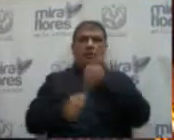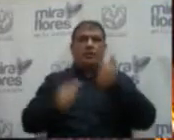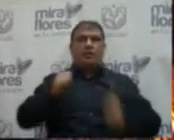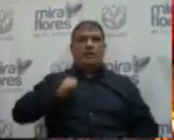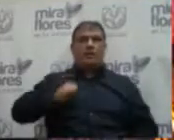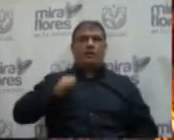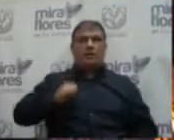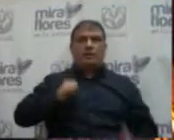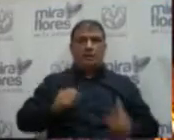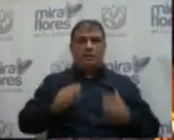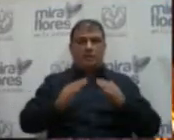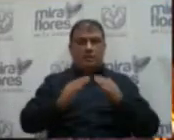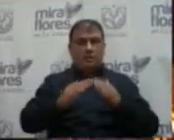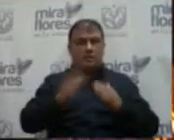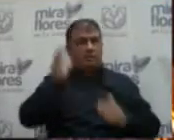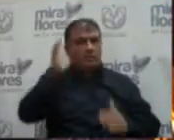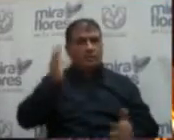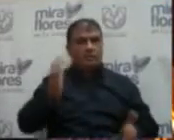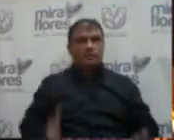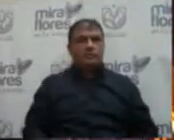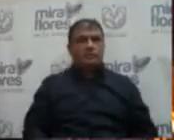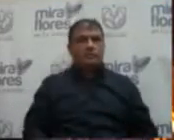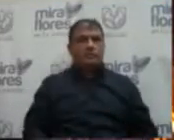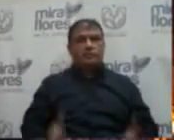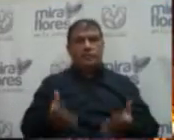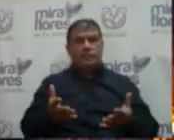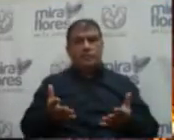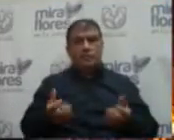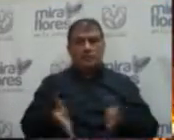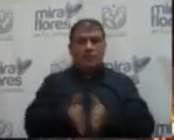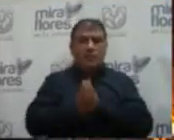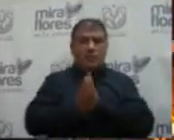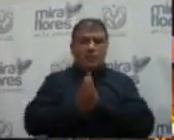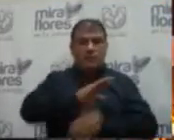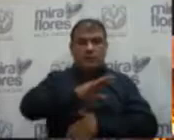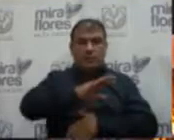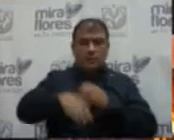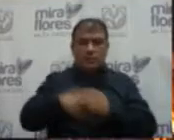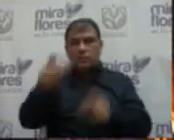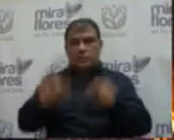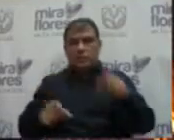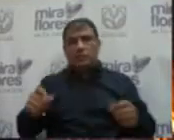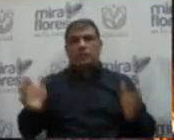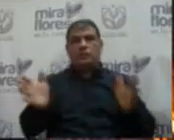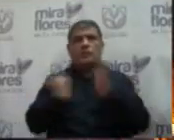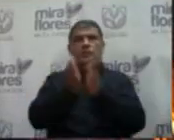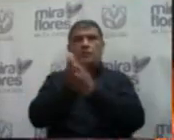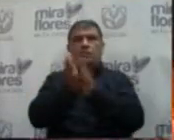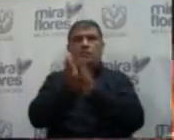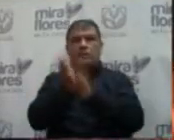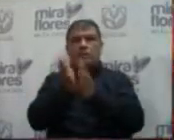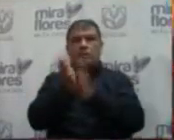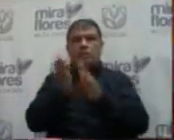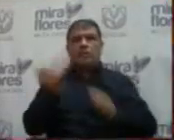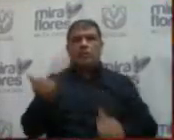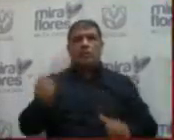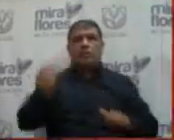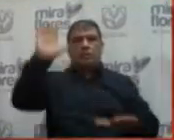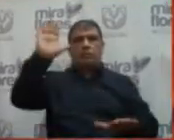alcalde de esta casa. Quiero pedir a todos los concurrentes un aplauso hoy día juramentado lleno.